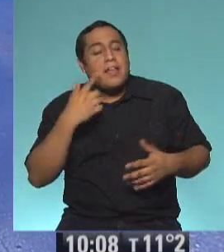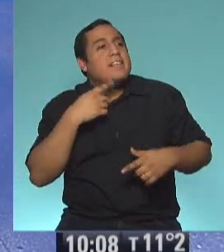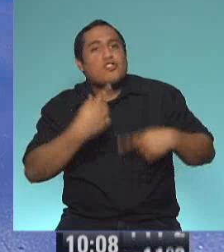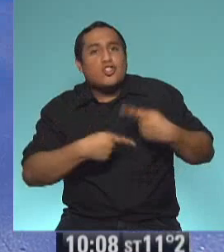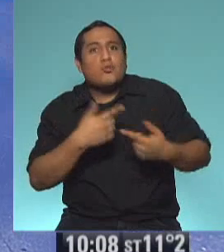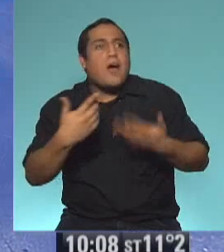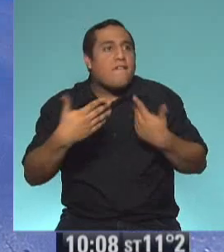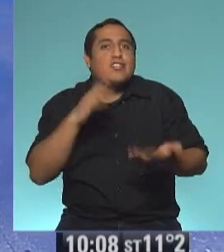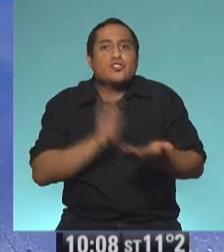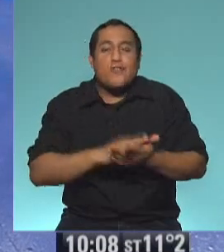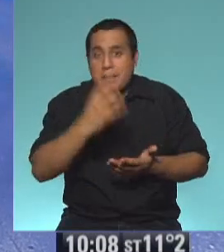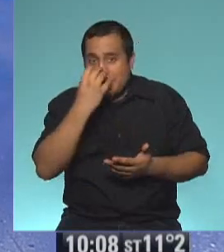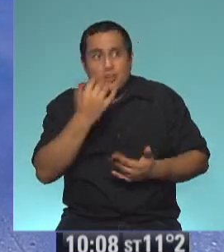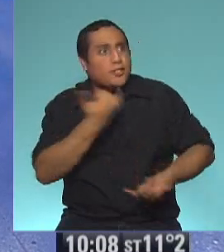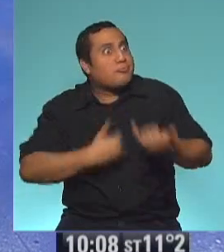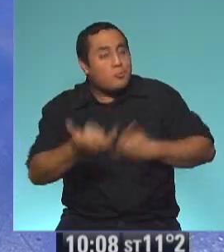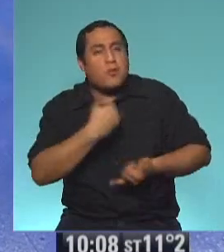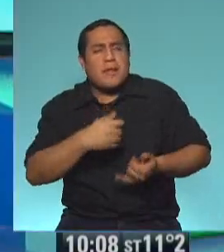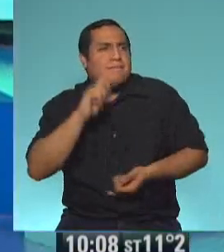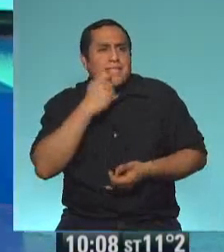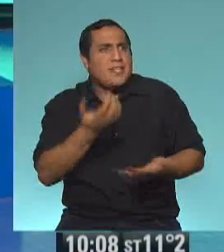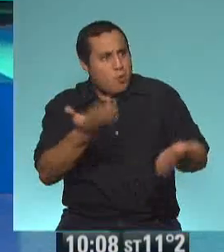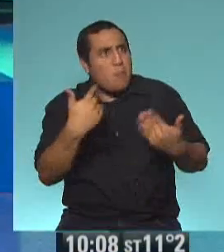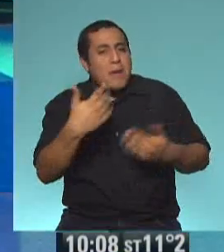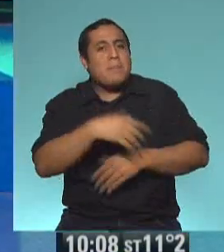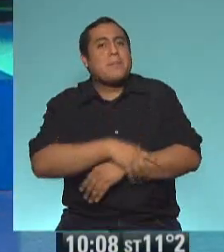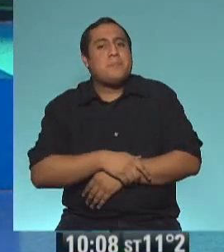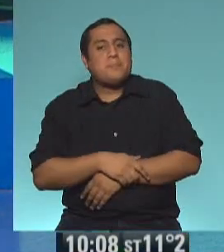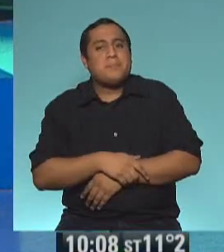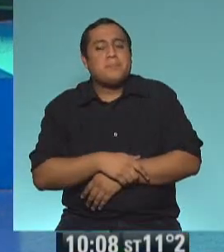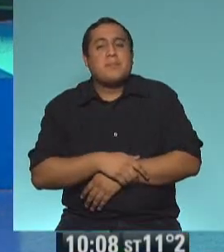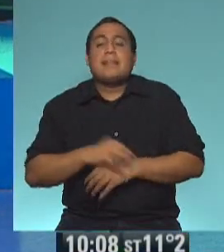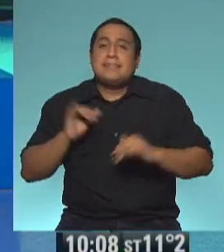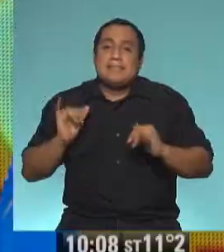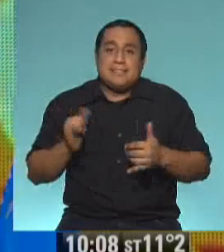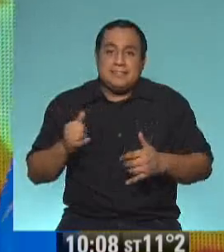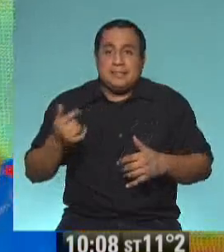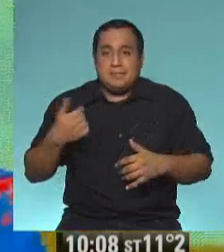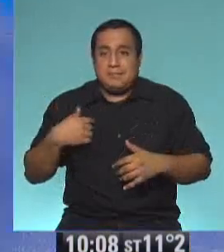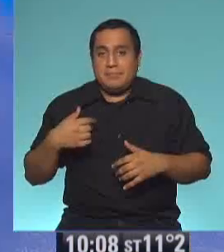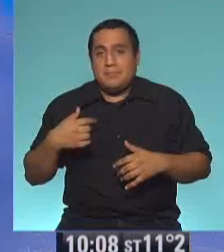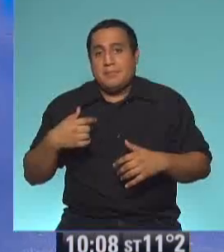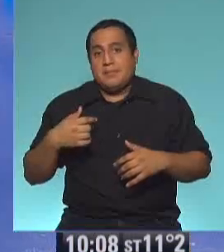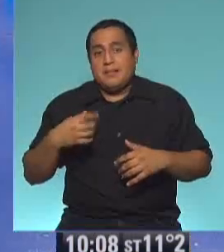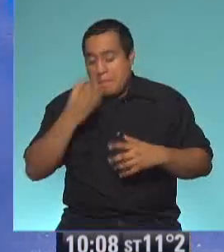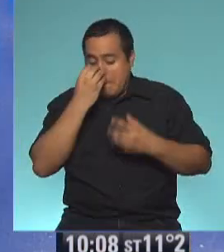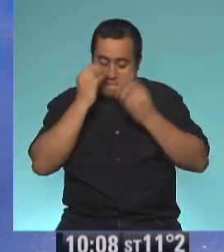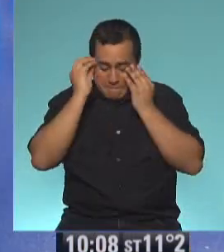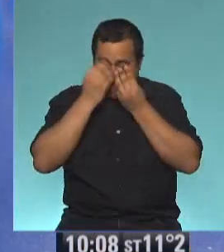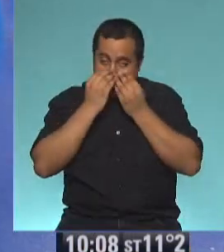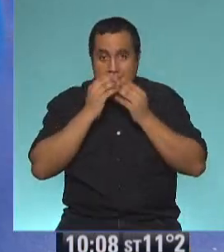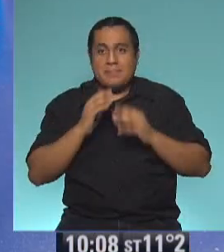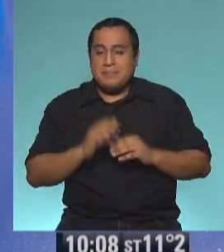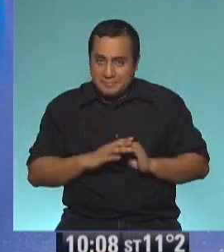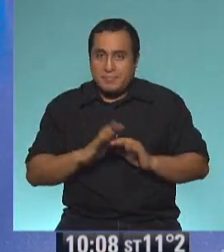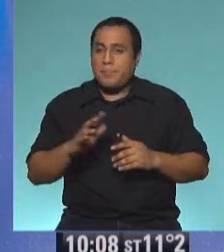de los payasos. Ay, que está fascinante este mundo de... Y los payamédicos, claro, payasos. Mientras me arreglo la nariz. Y narices. Arréglese,